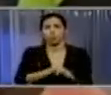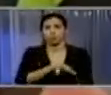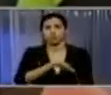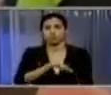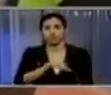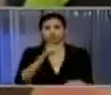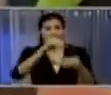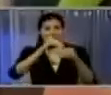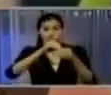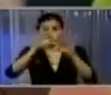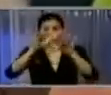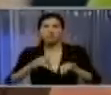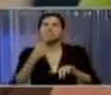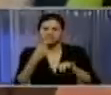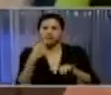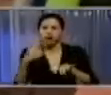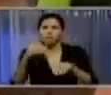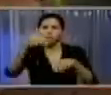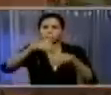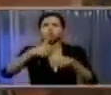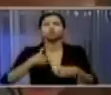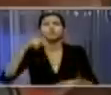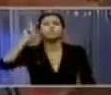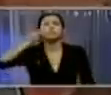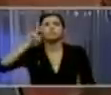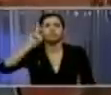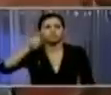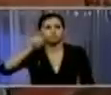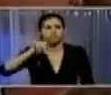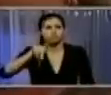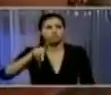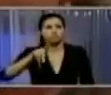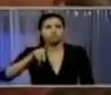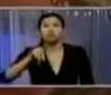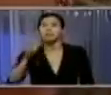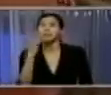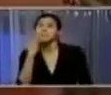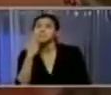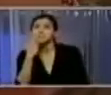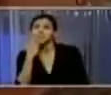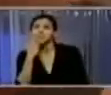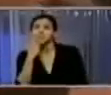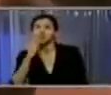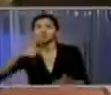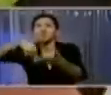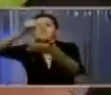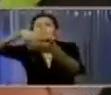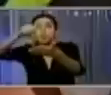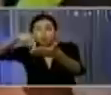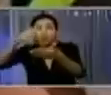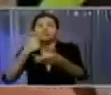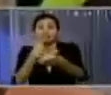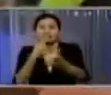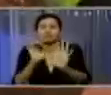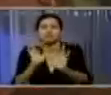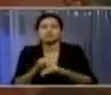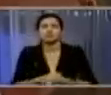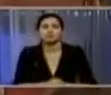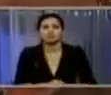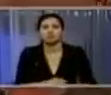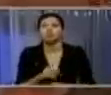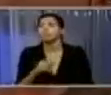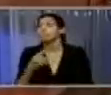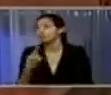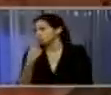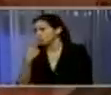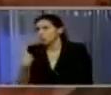aparece que votó. Soy profesora, no, votó, firmó en la cuestión. Apenas tiene un año de fallecida.